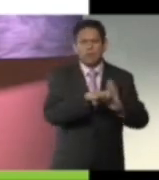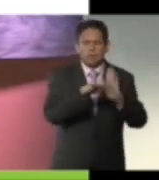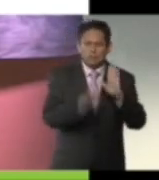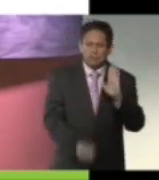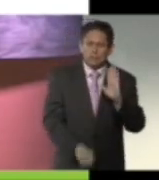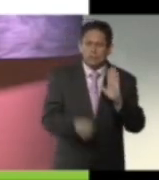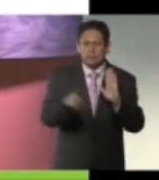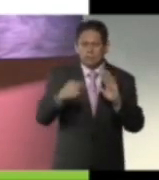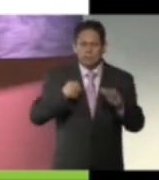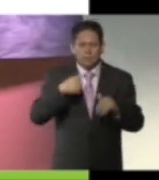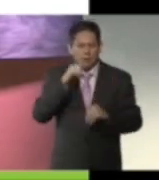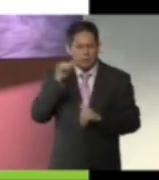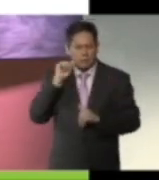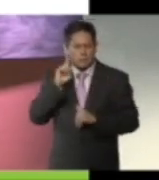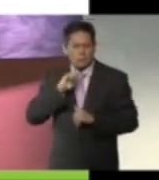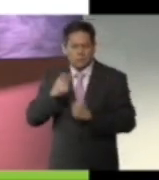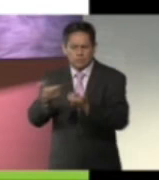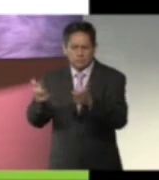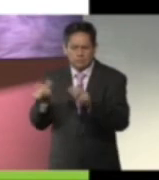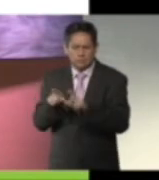violar los derechos humanos?